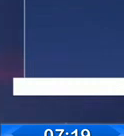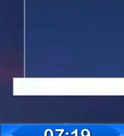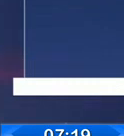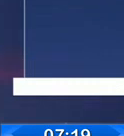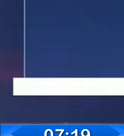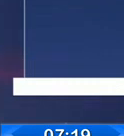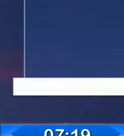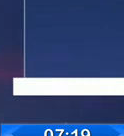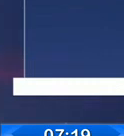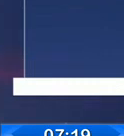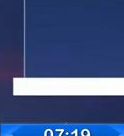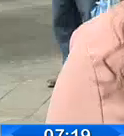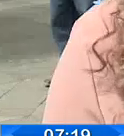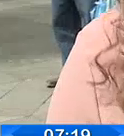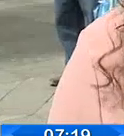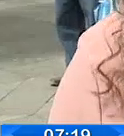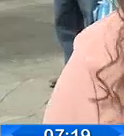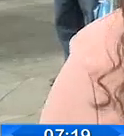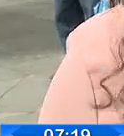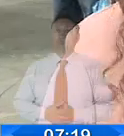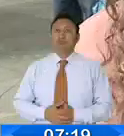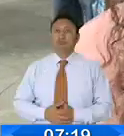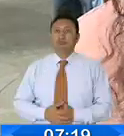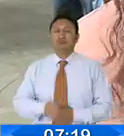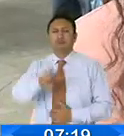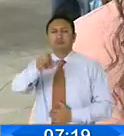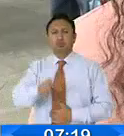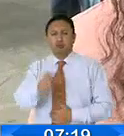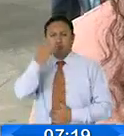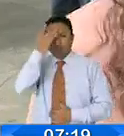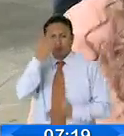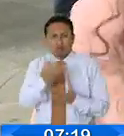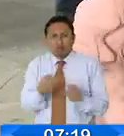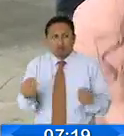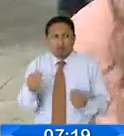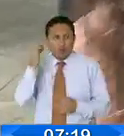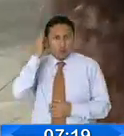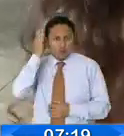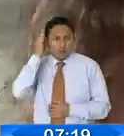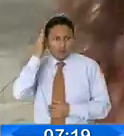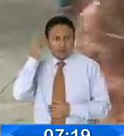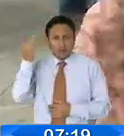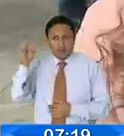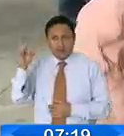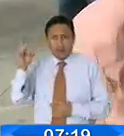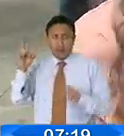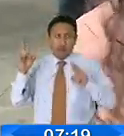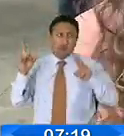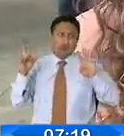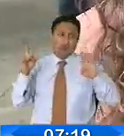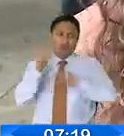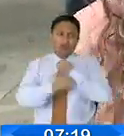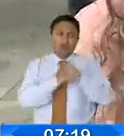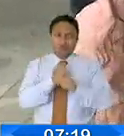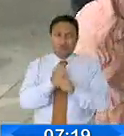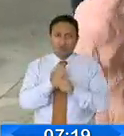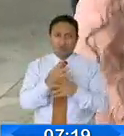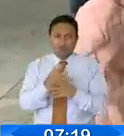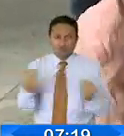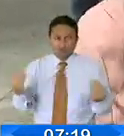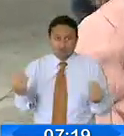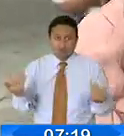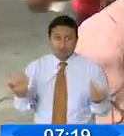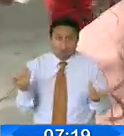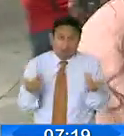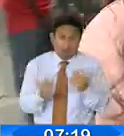han sido resueltas. ¿Por qué desaparecen la mayor cantidad de mujeres entre la edad de 18 a 24 años? ¿Trata de personas? Puede